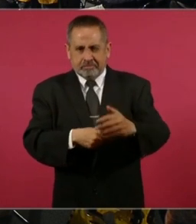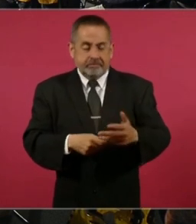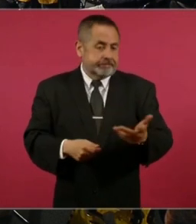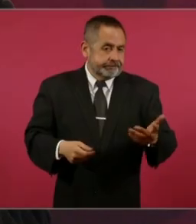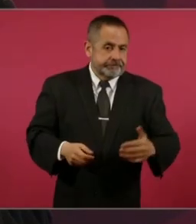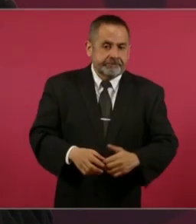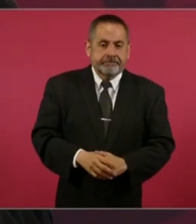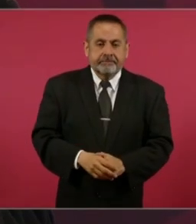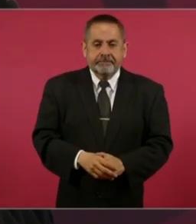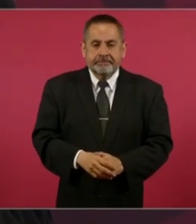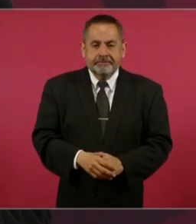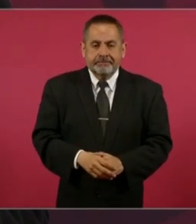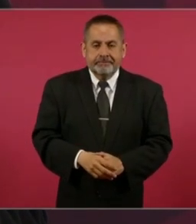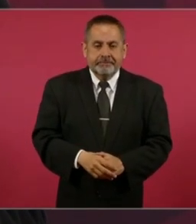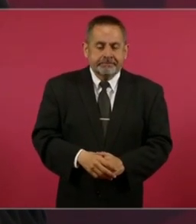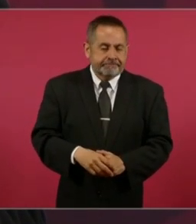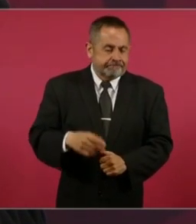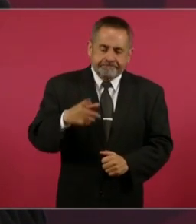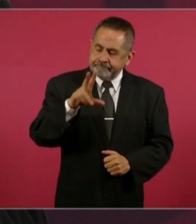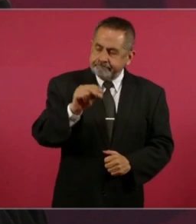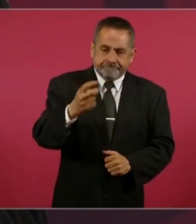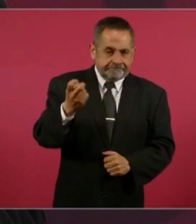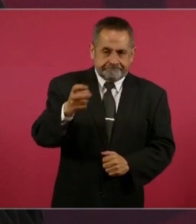bandas eso